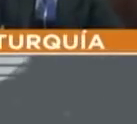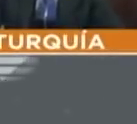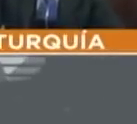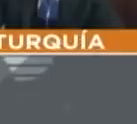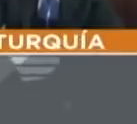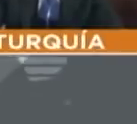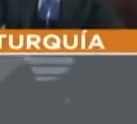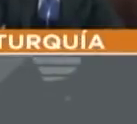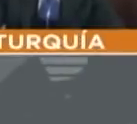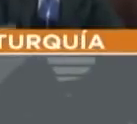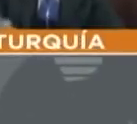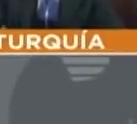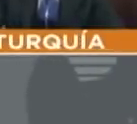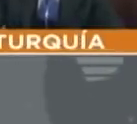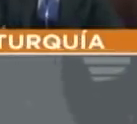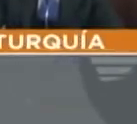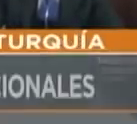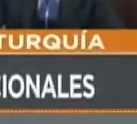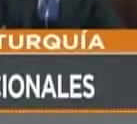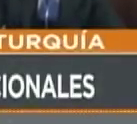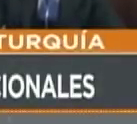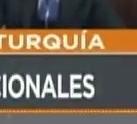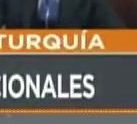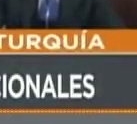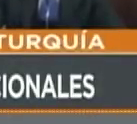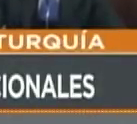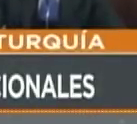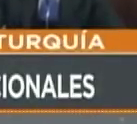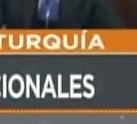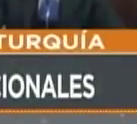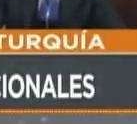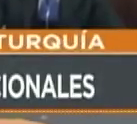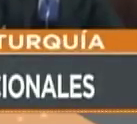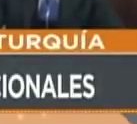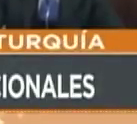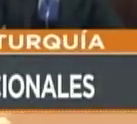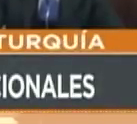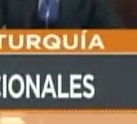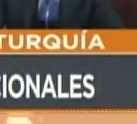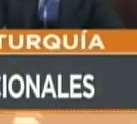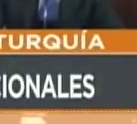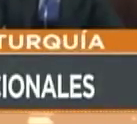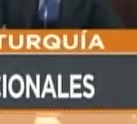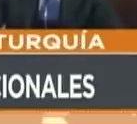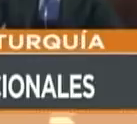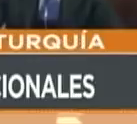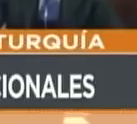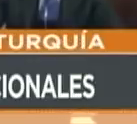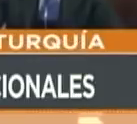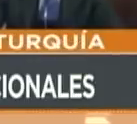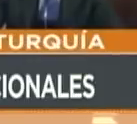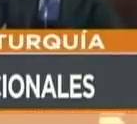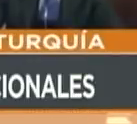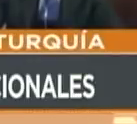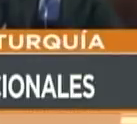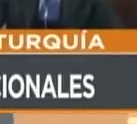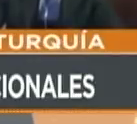Embajador, ahí está el embajador, el encargado de negocios en Estados Unidos, ¿no? Allá veo Estados Unidos, en